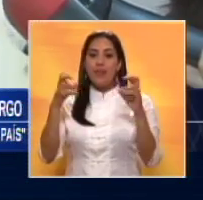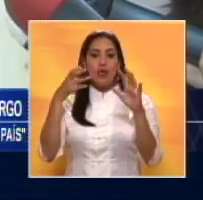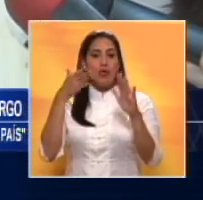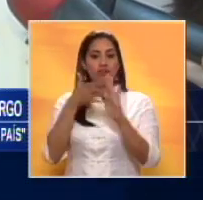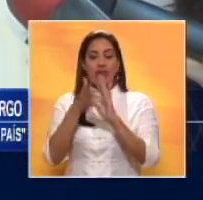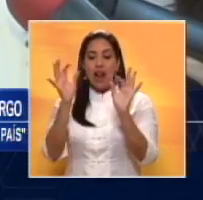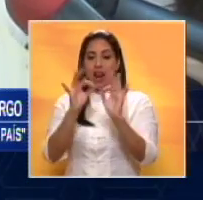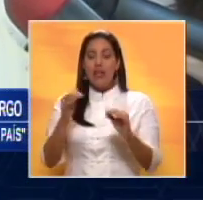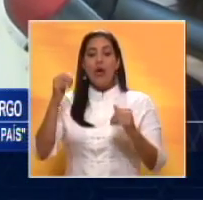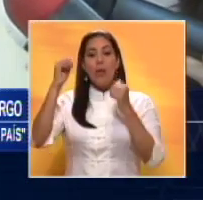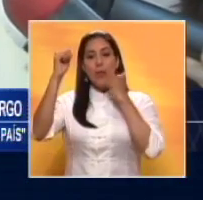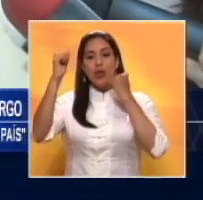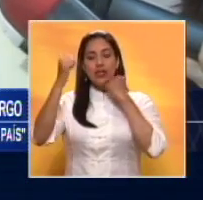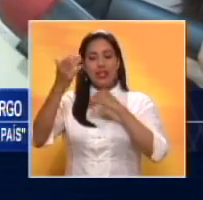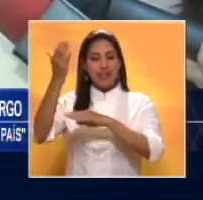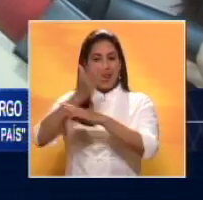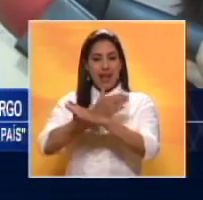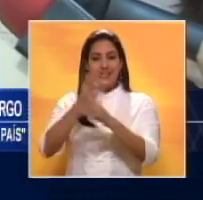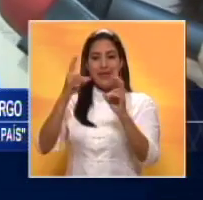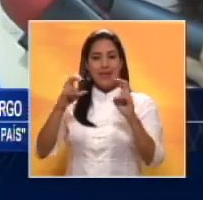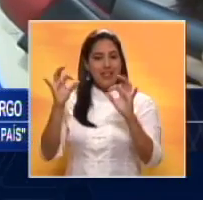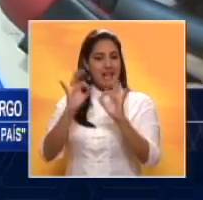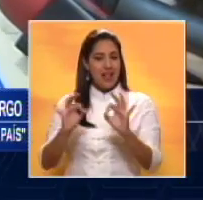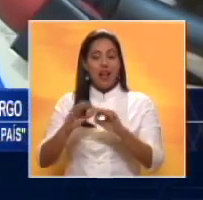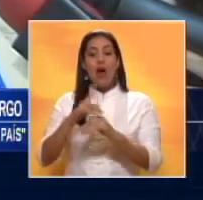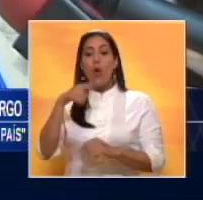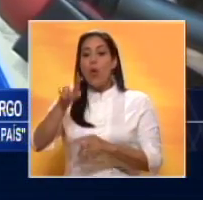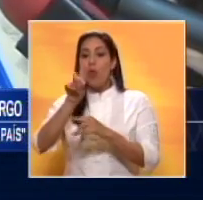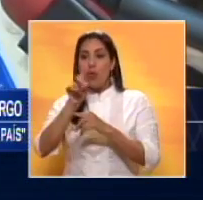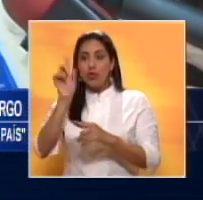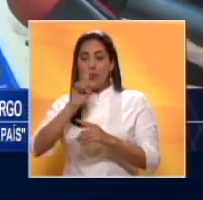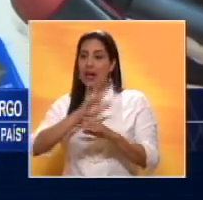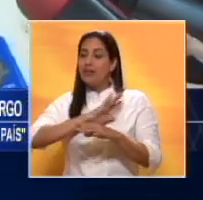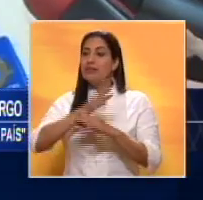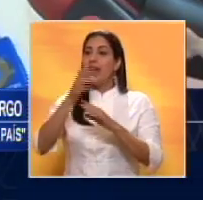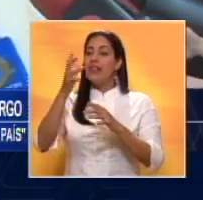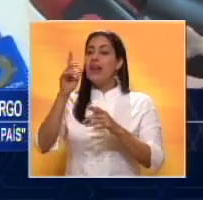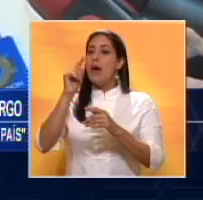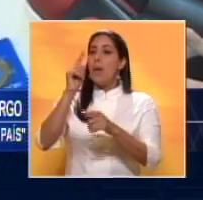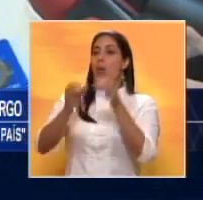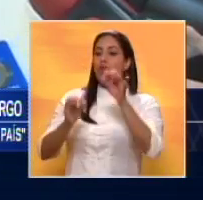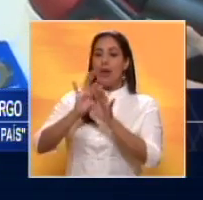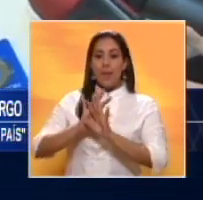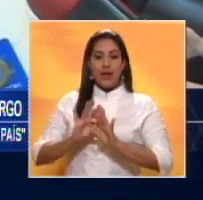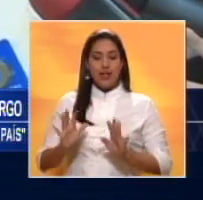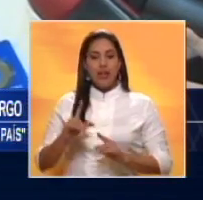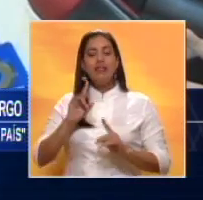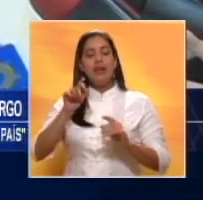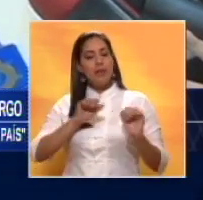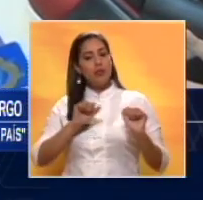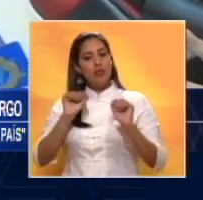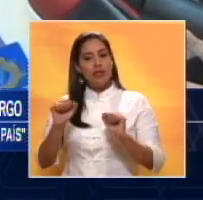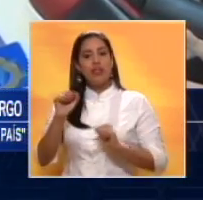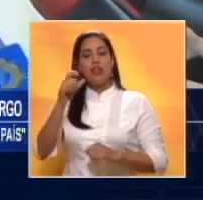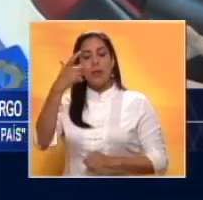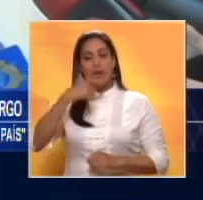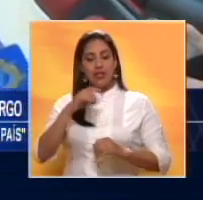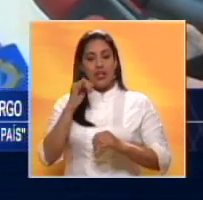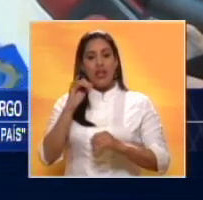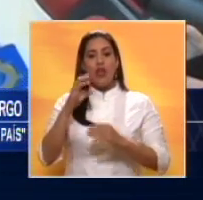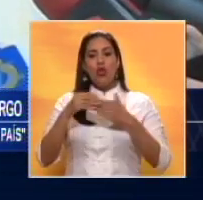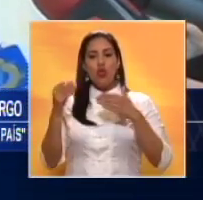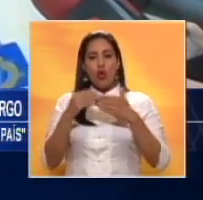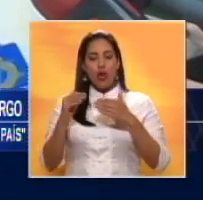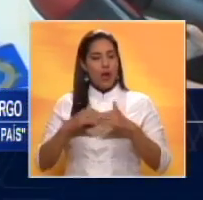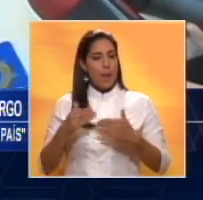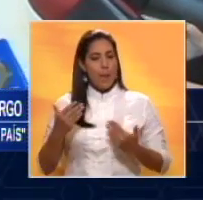investigaciones durante las protestas y aseveró que solo tenía una tendencia para juzgar. También rechazó la actuación del portal web Dollar